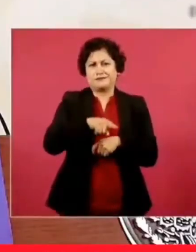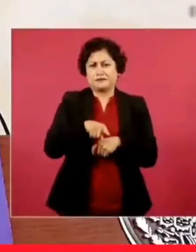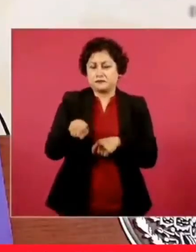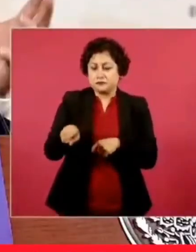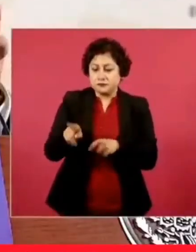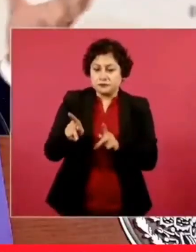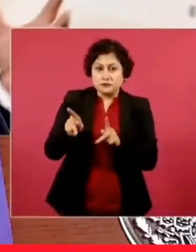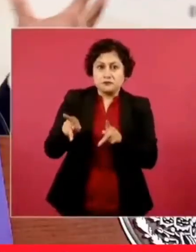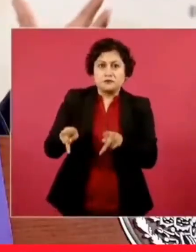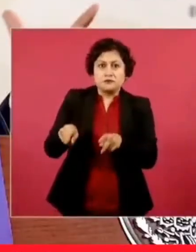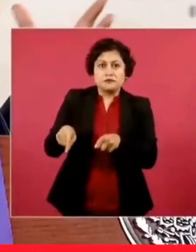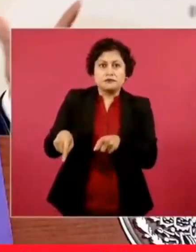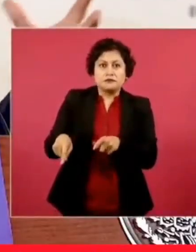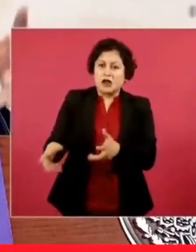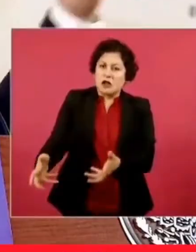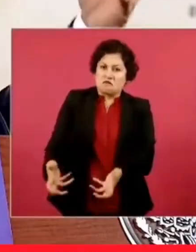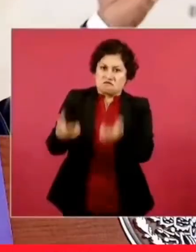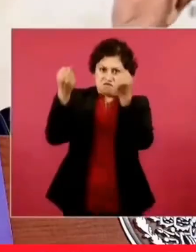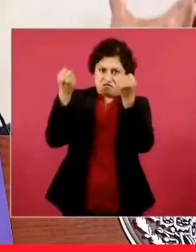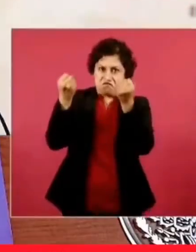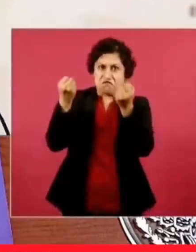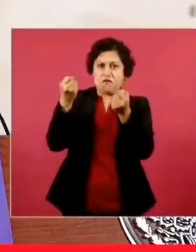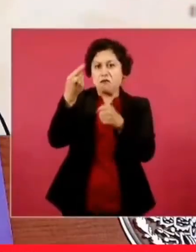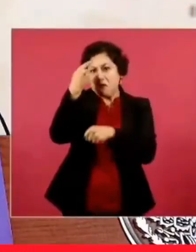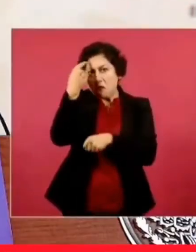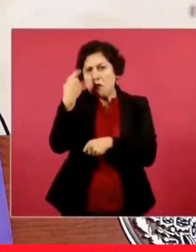por el pleito de las herencias.